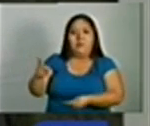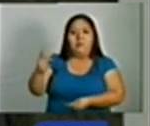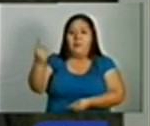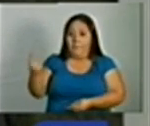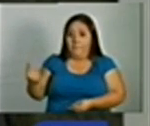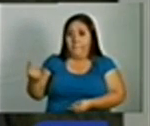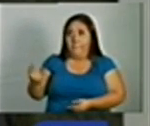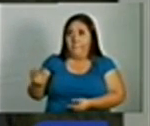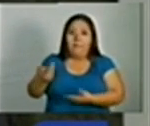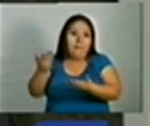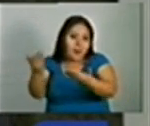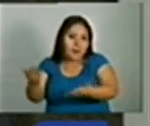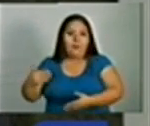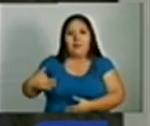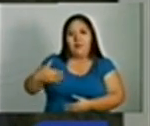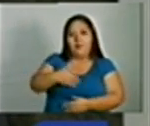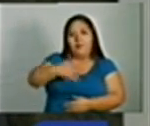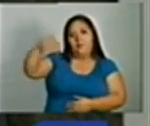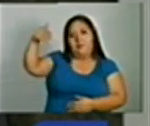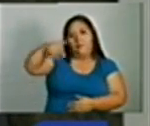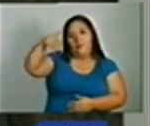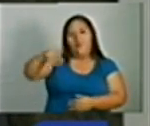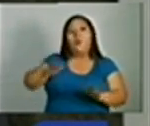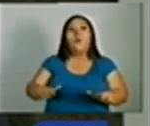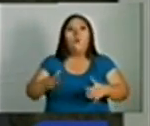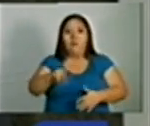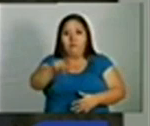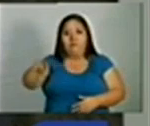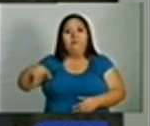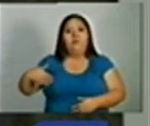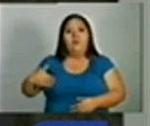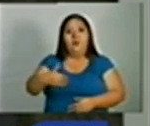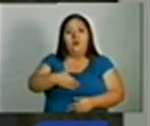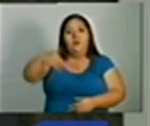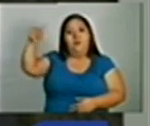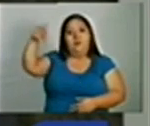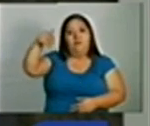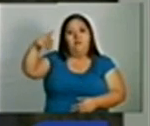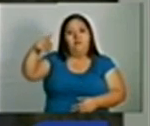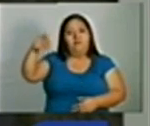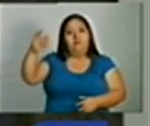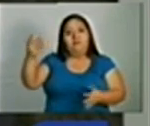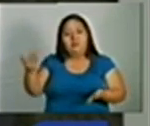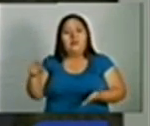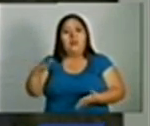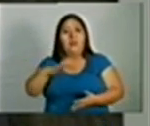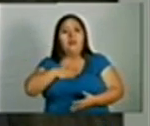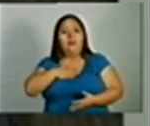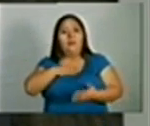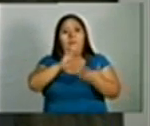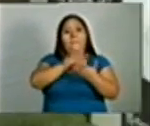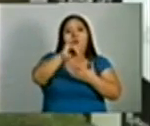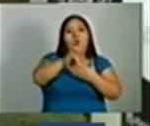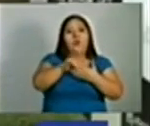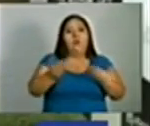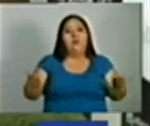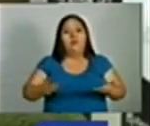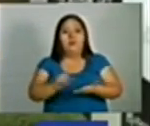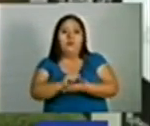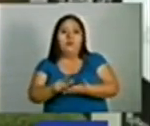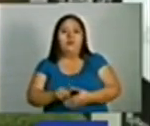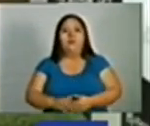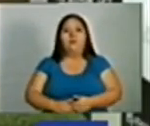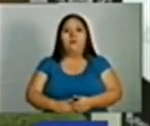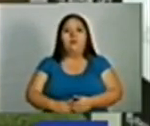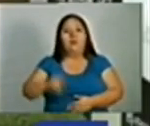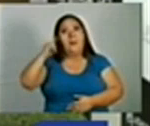al Ministerio de Educación, ya que es el Ministerio de Educación quien va a llevar el proyecto a todas las escuelas. Las proyecciones